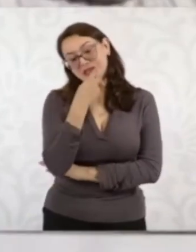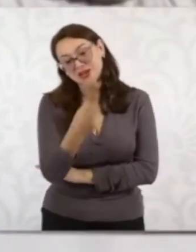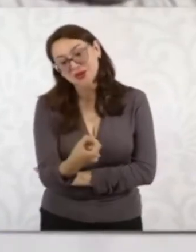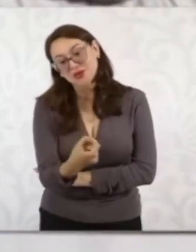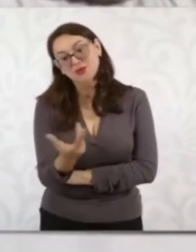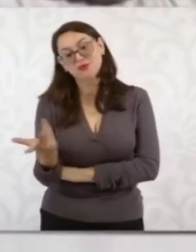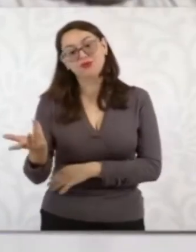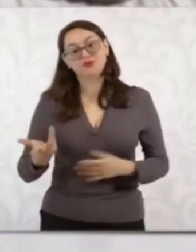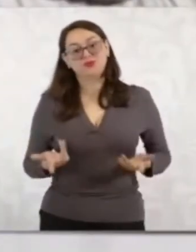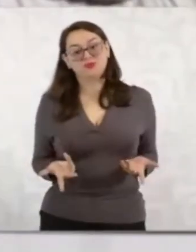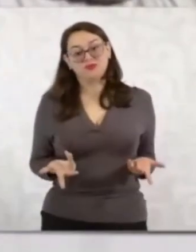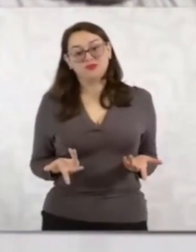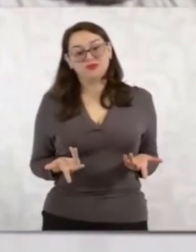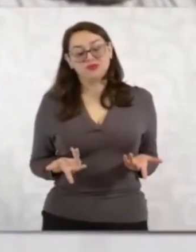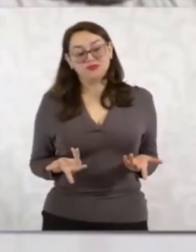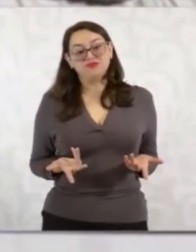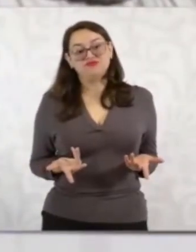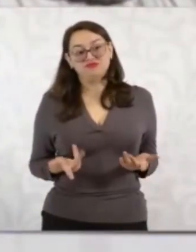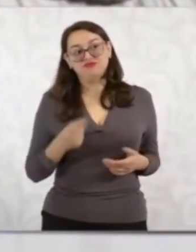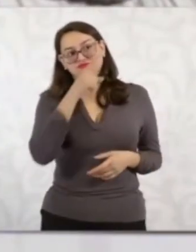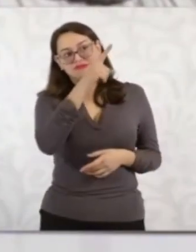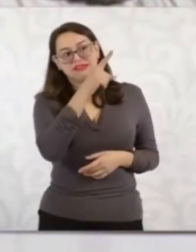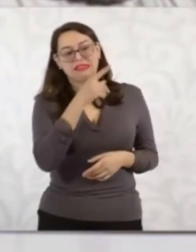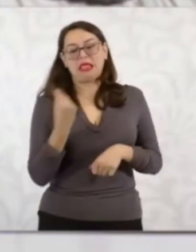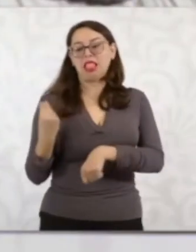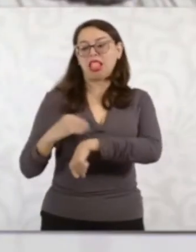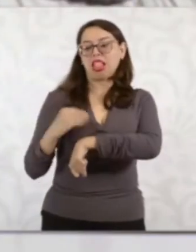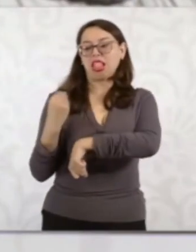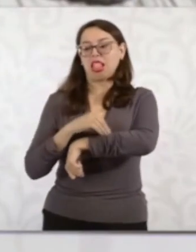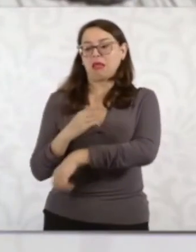que una de las motivaciones pues es la injerencia.